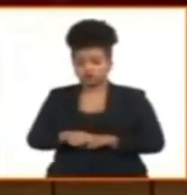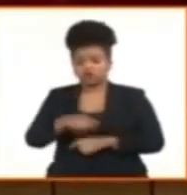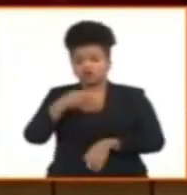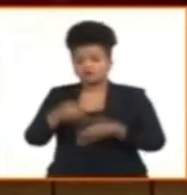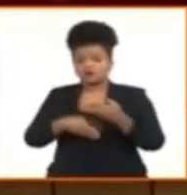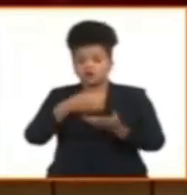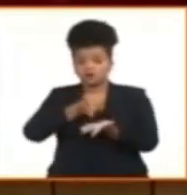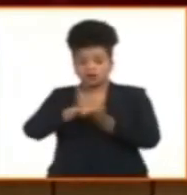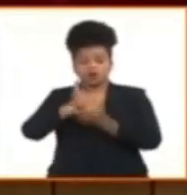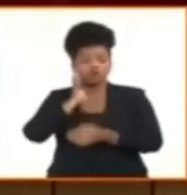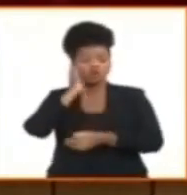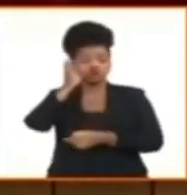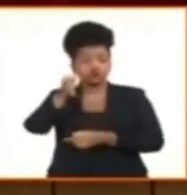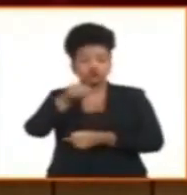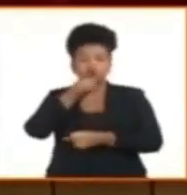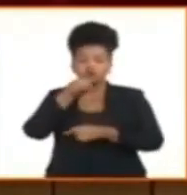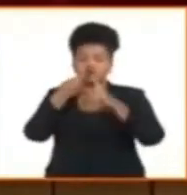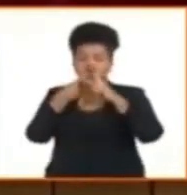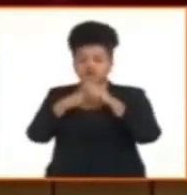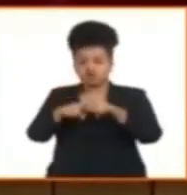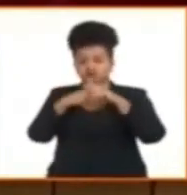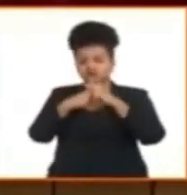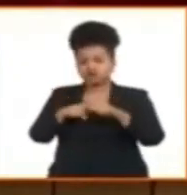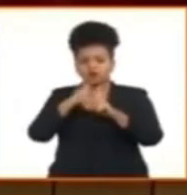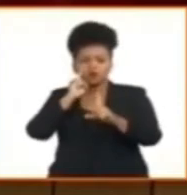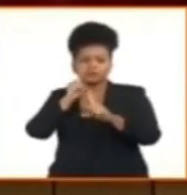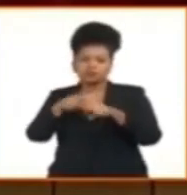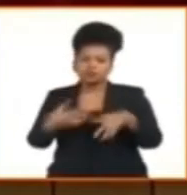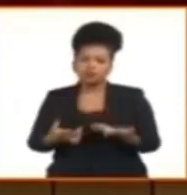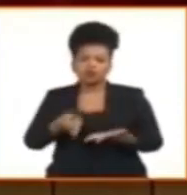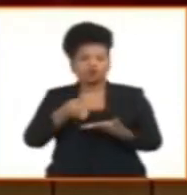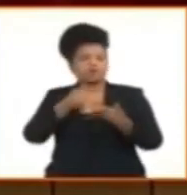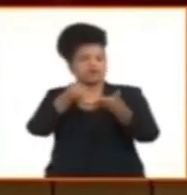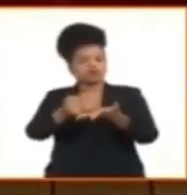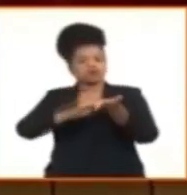futuro solo pueden resolverse por la vía de la cooperación,